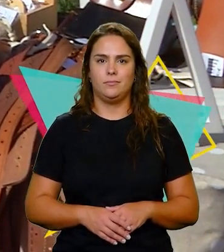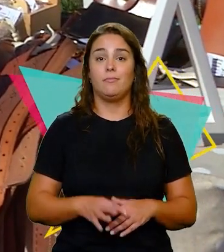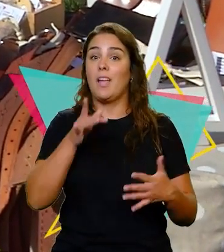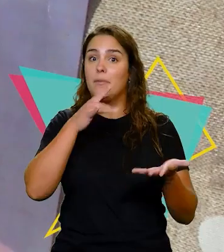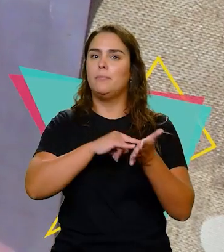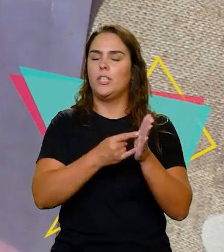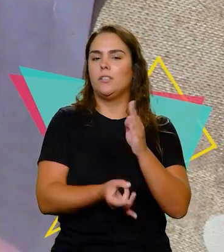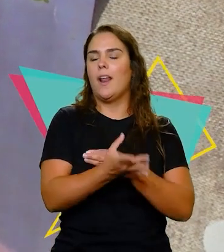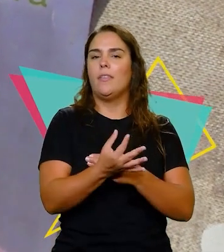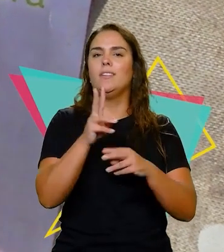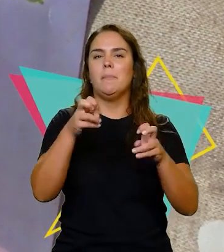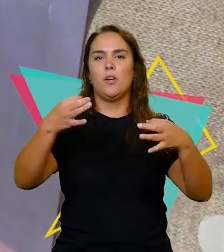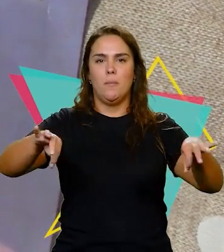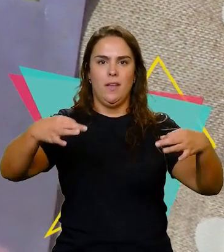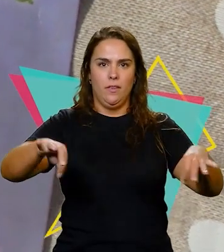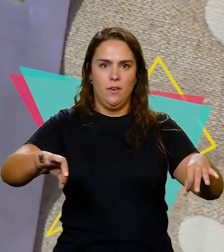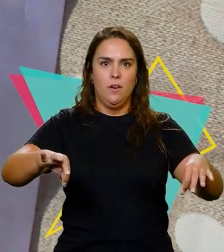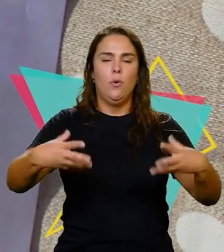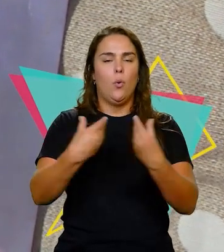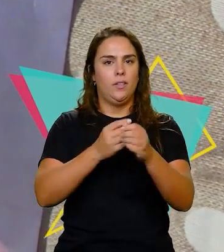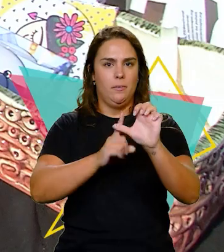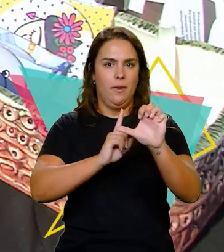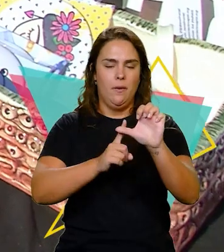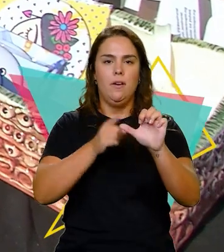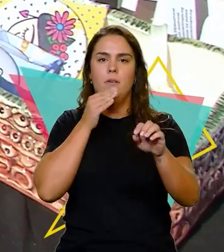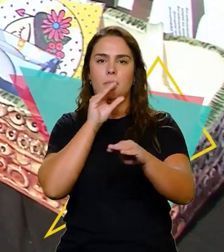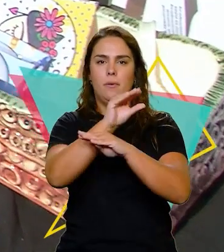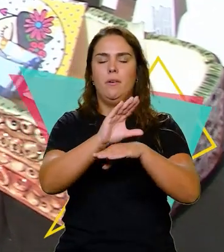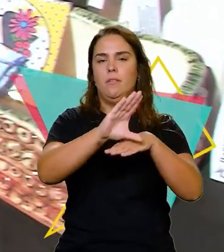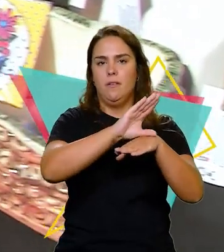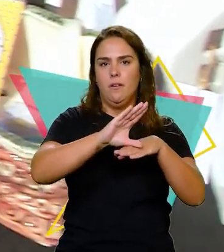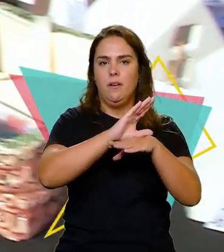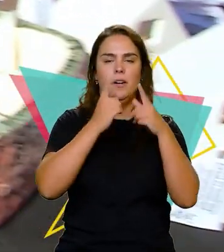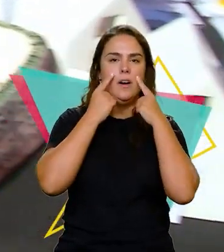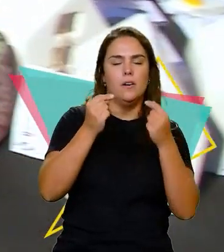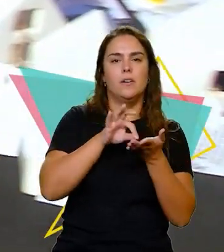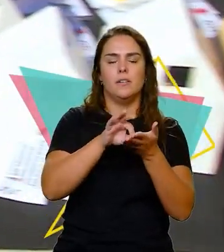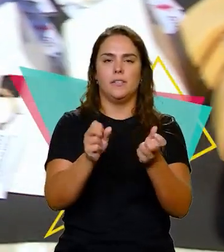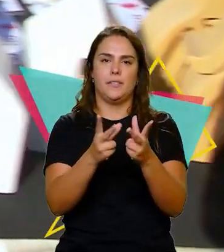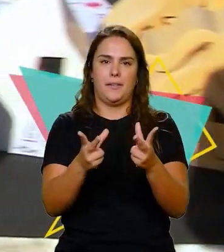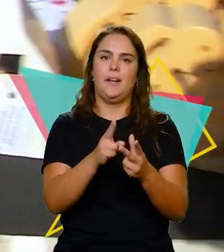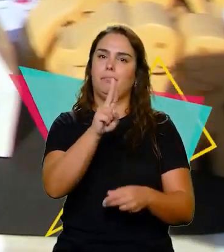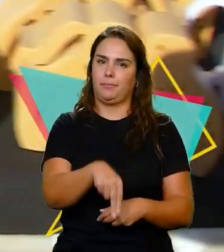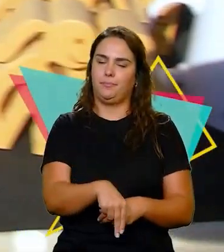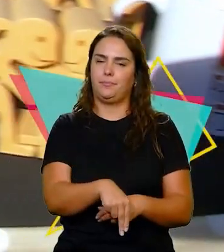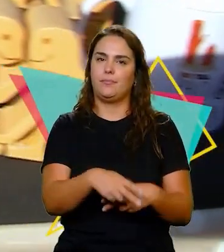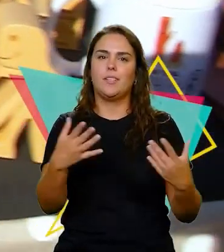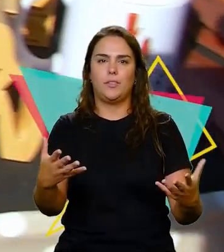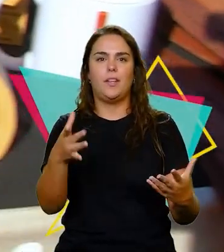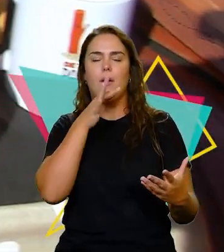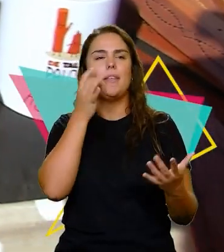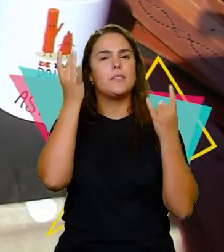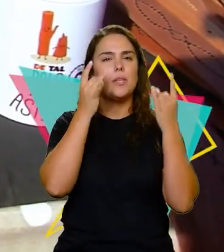estamos desarrollando un proyecto de normalización de la Junta de Extremadura que está financiado por la Consejería de Salud y Servicios Sociales. La idea es